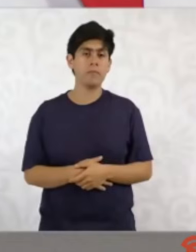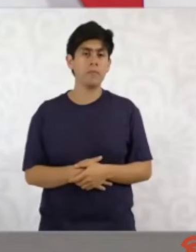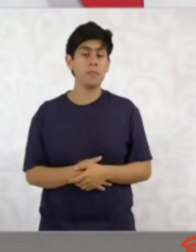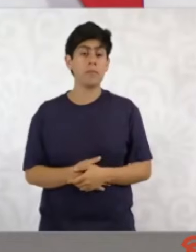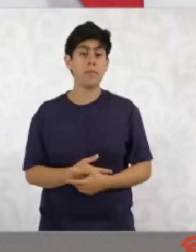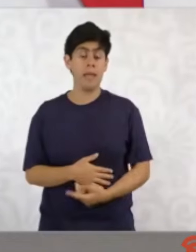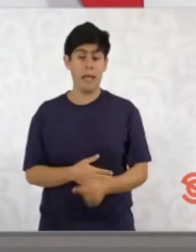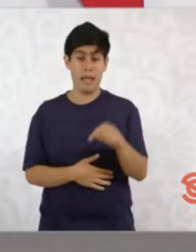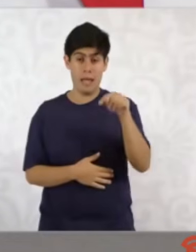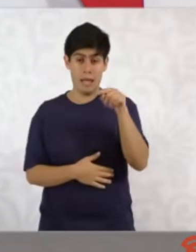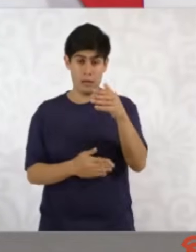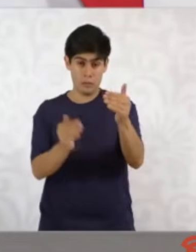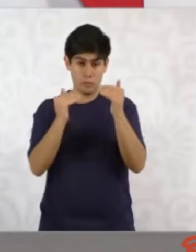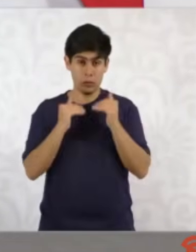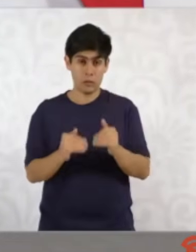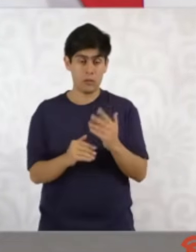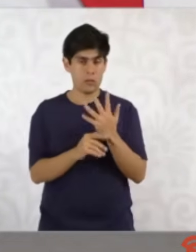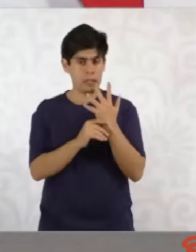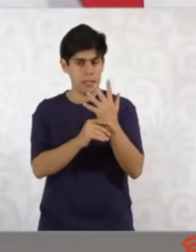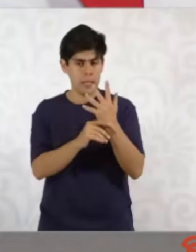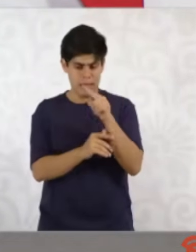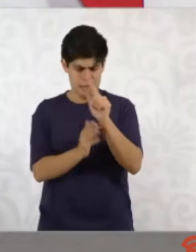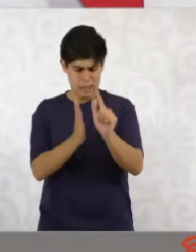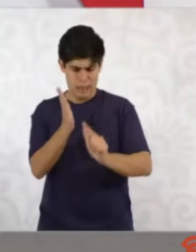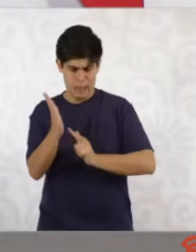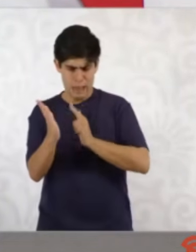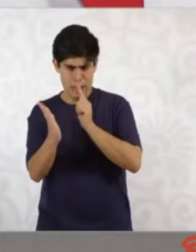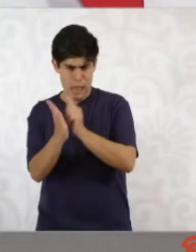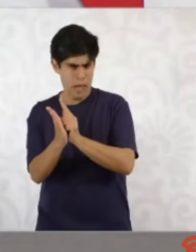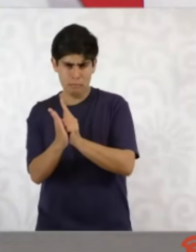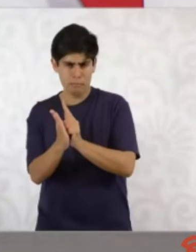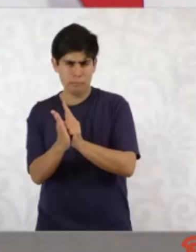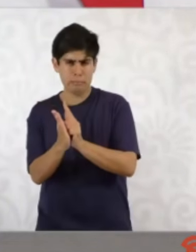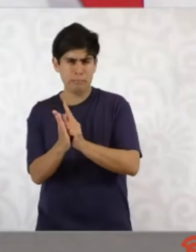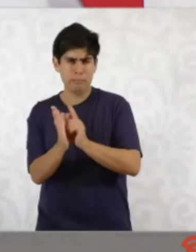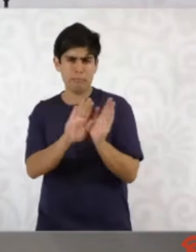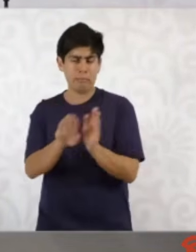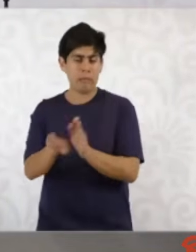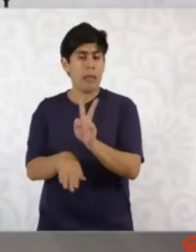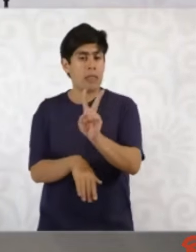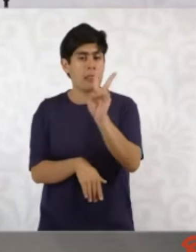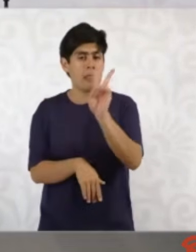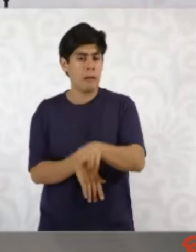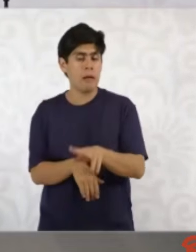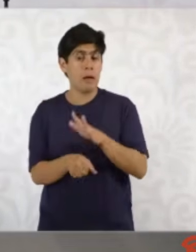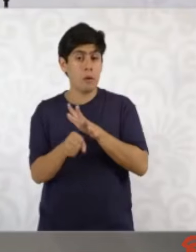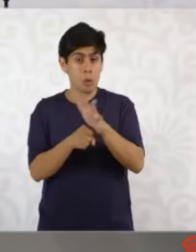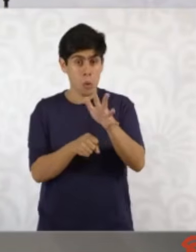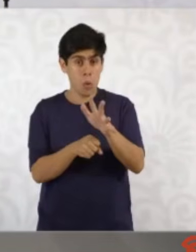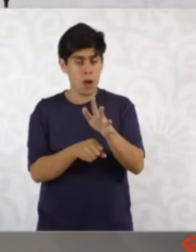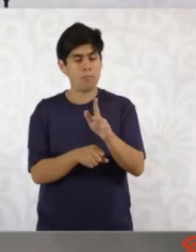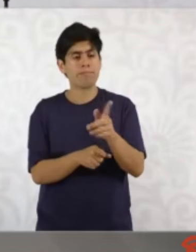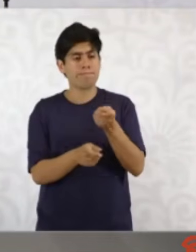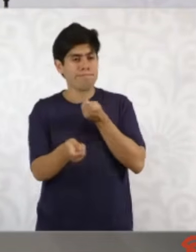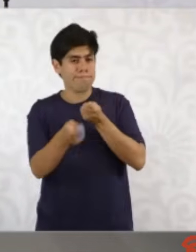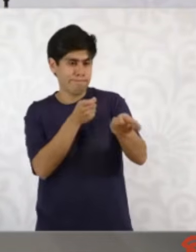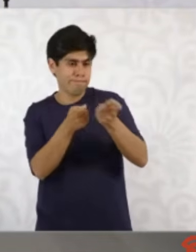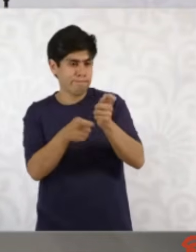un intento de censura disfrazado de protección de los derechos de las audiencias.